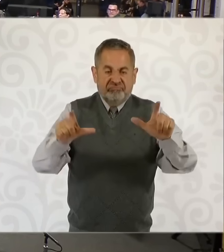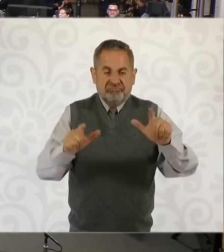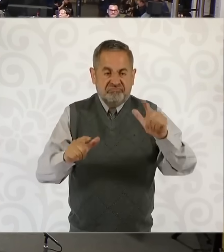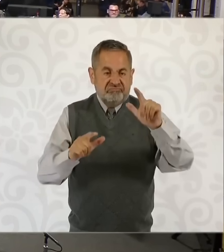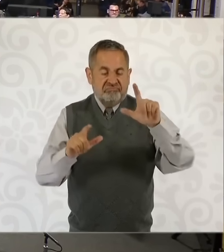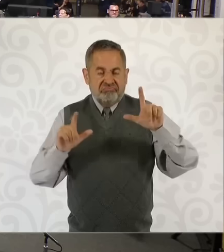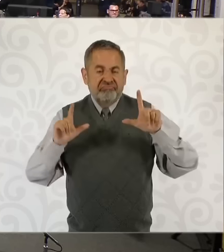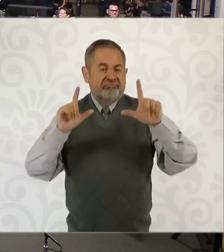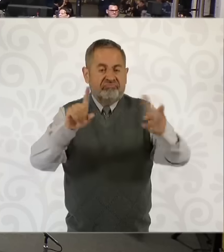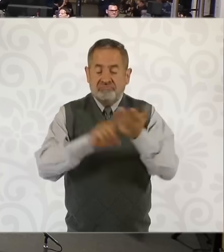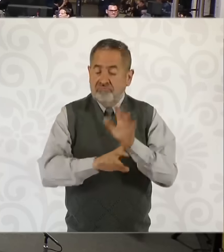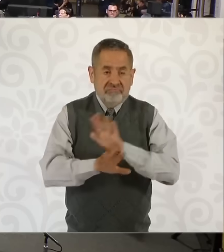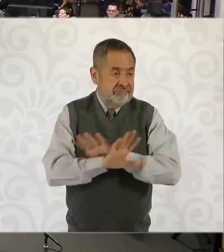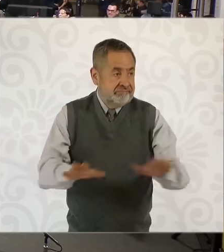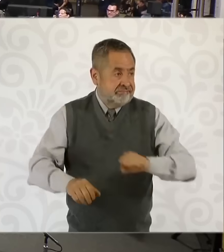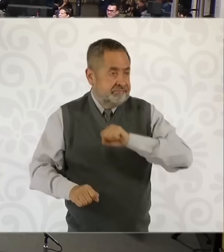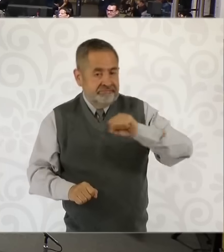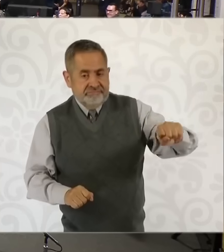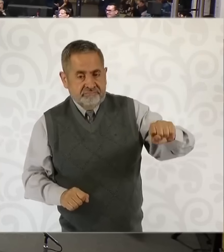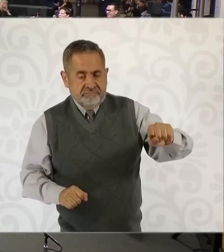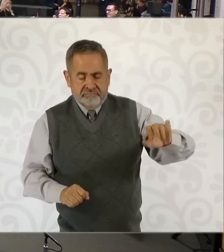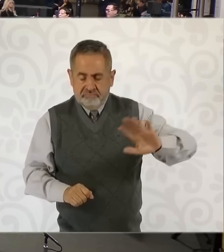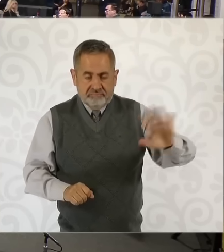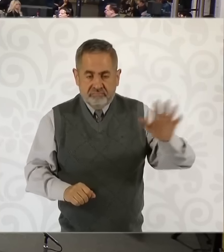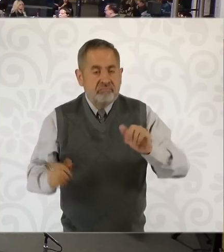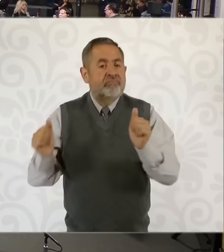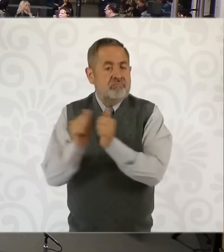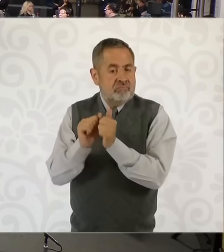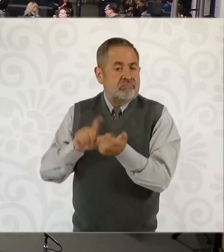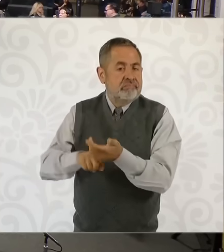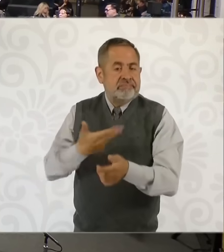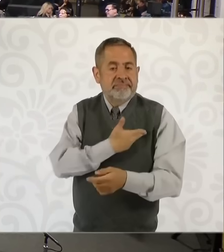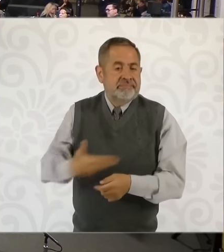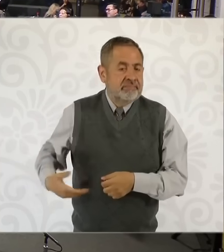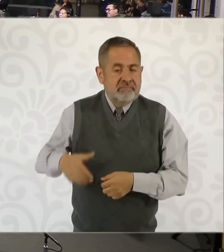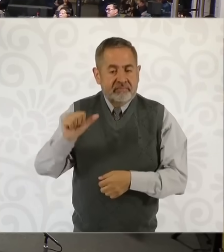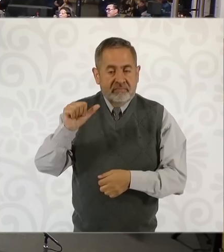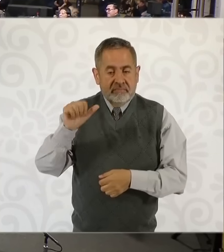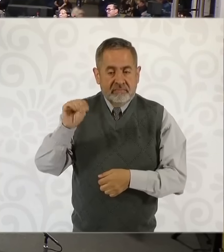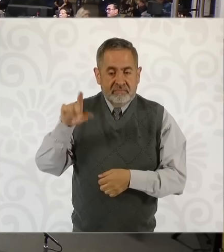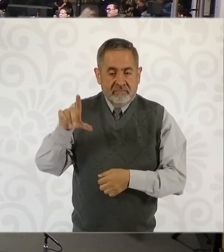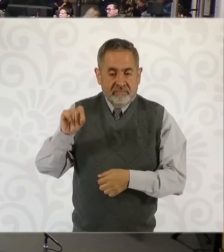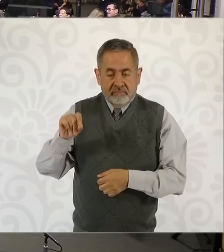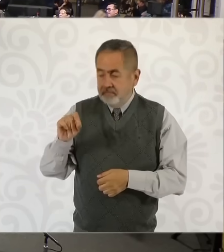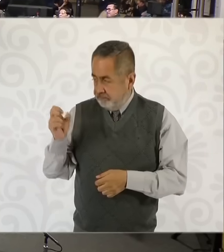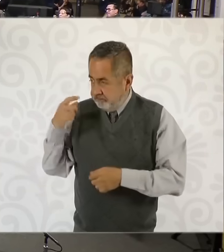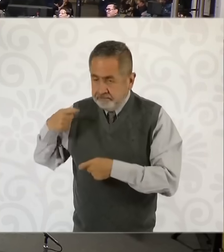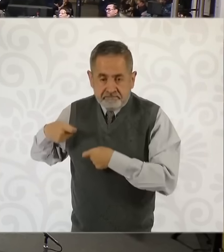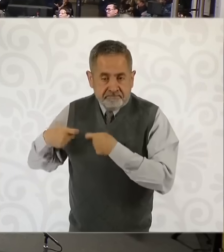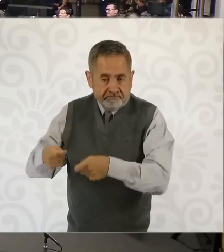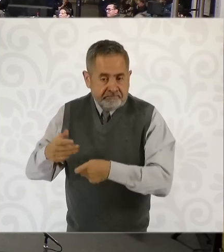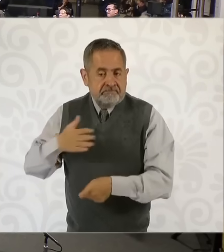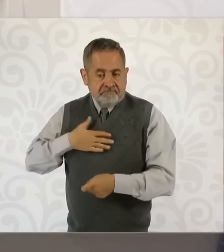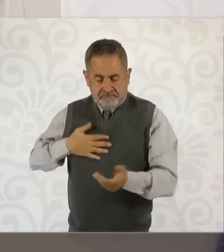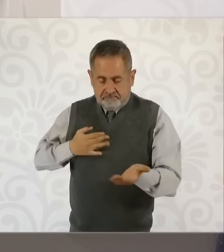regulado. Esa regulación vino con el presidente López Obrador y nosotros la llevamos a la Constitución.